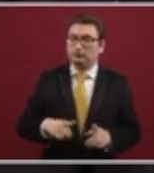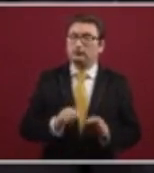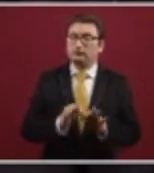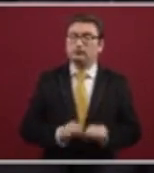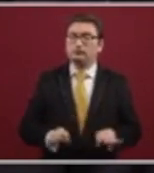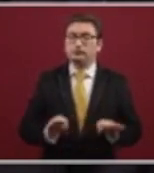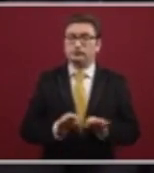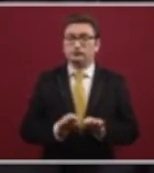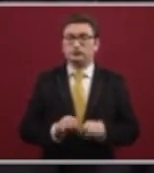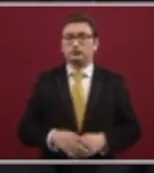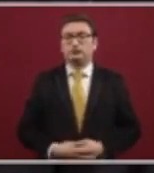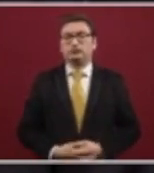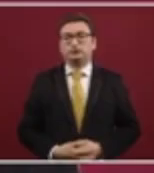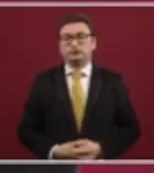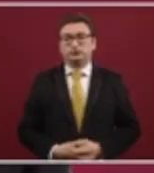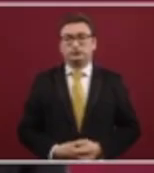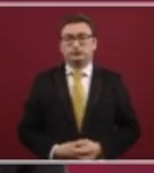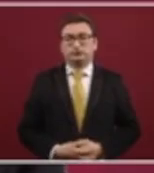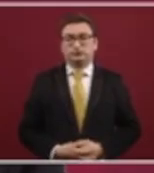Entonces,